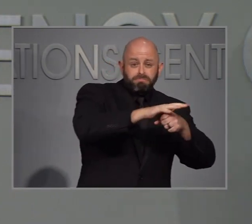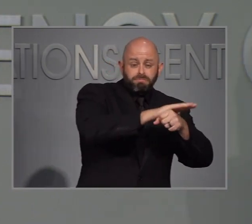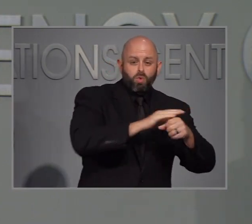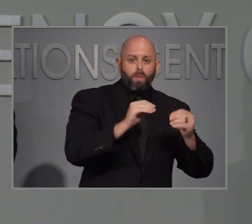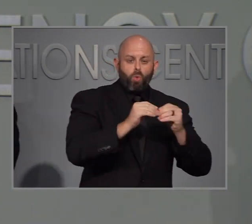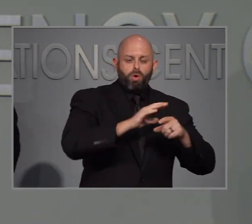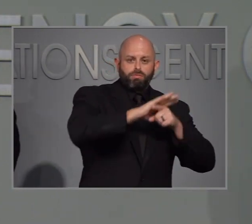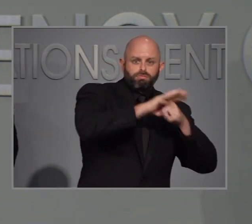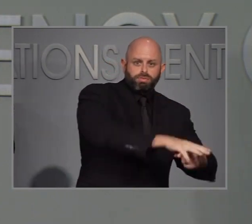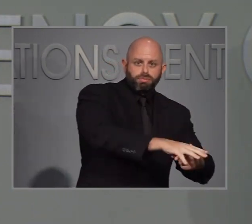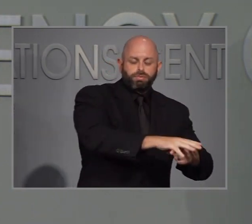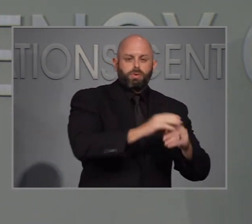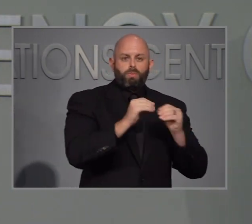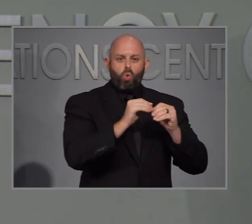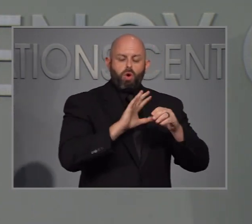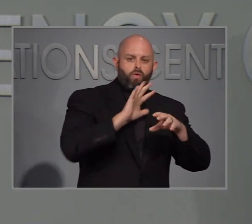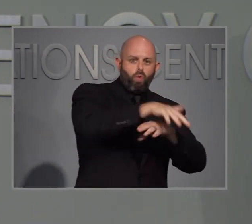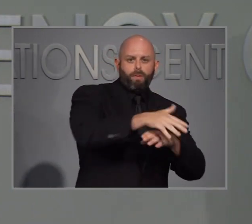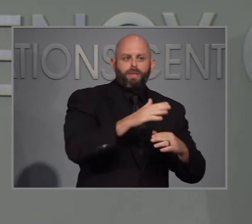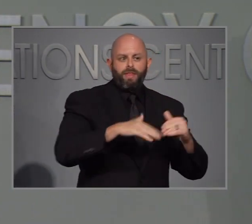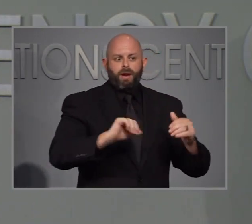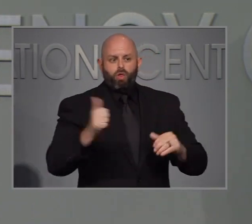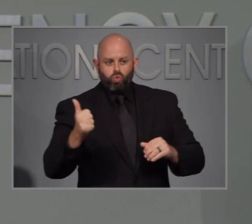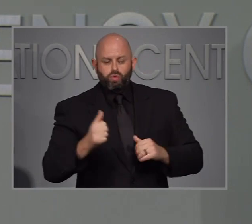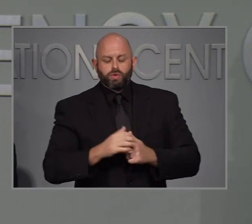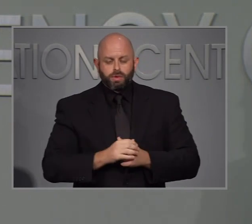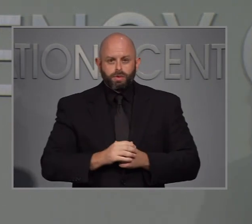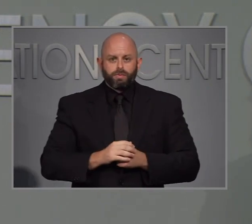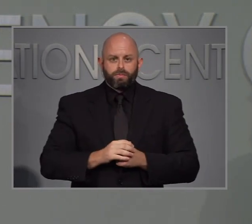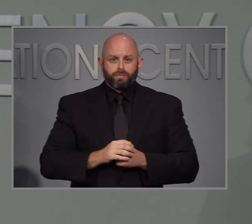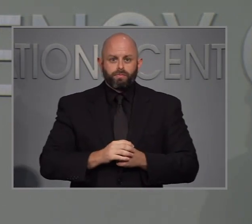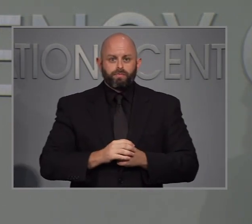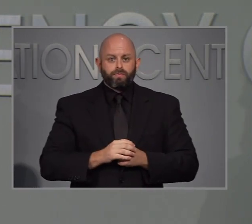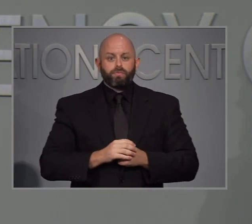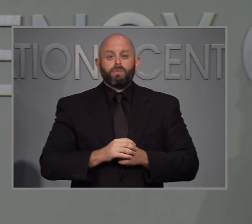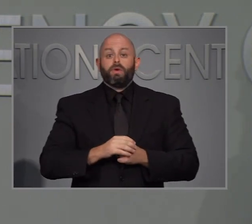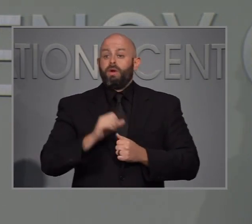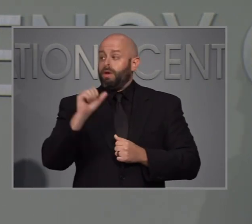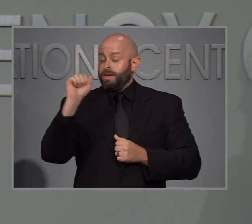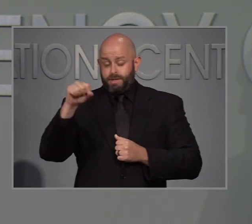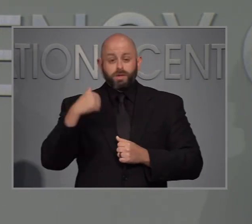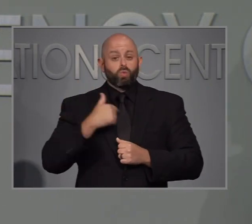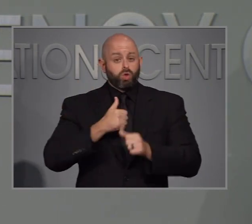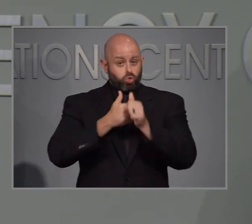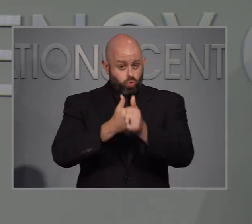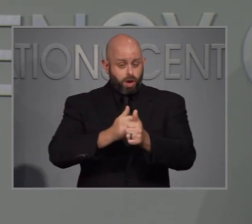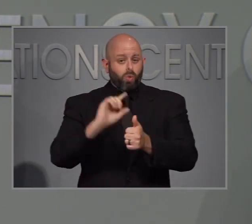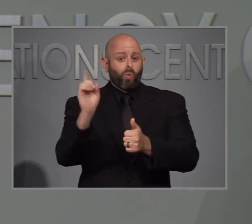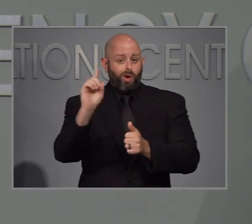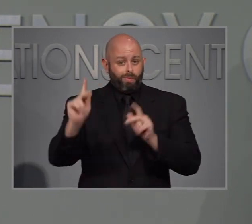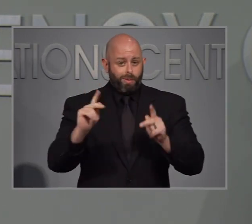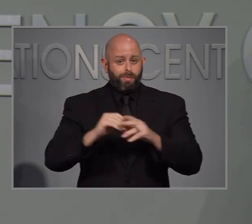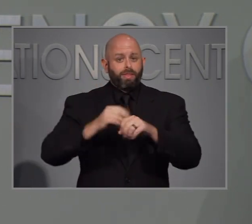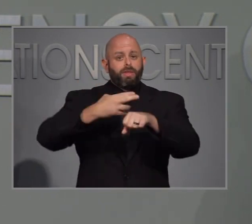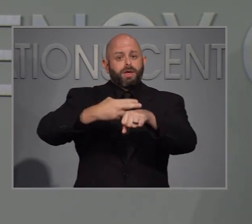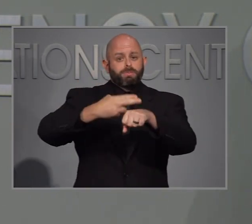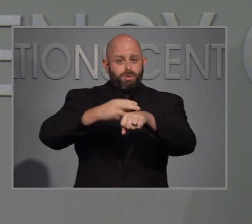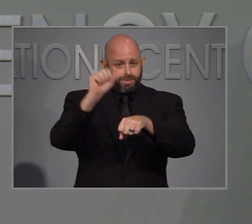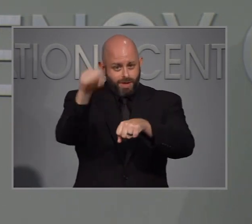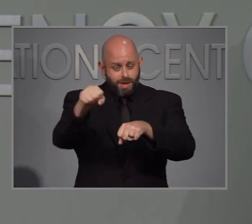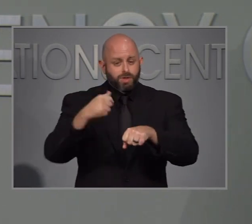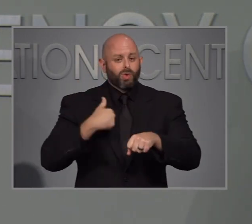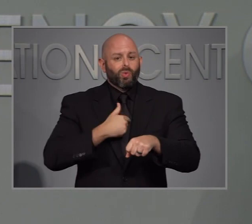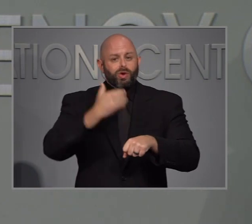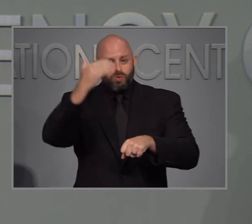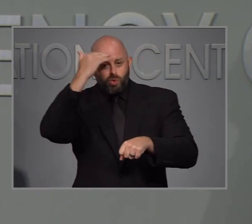los hospitales en algunas regiones tienen más hospitalizaciones. Respuesta: si nosotros rastreamos